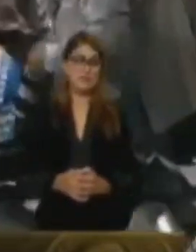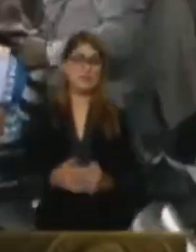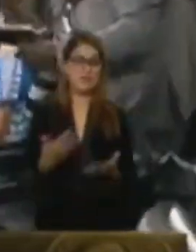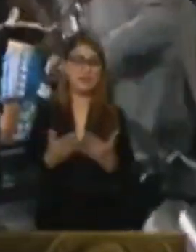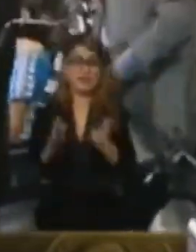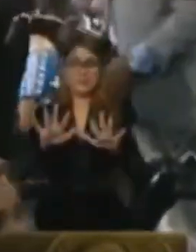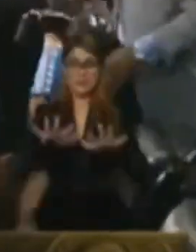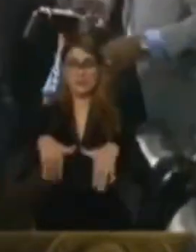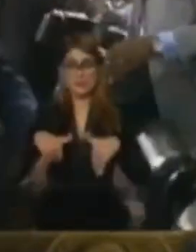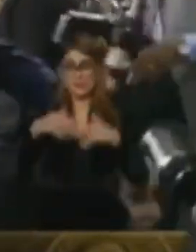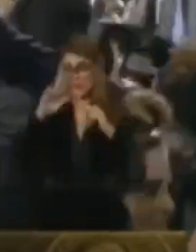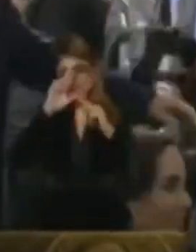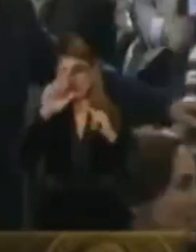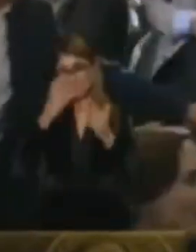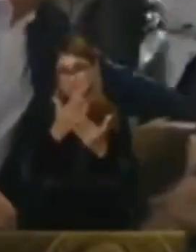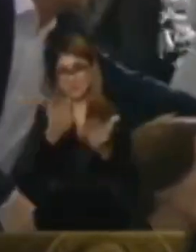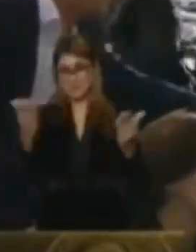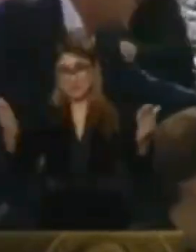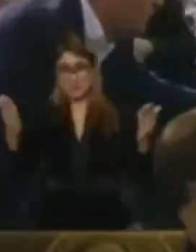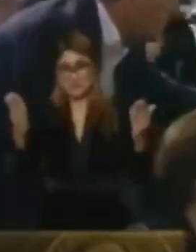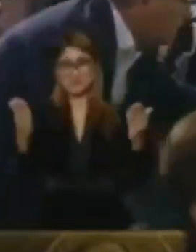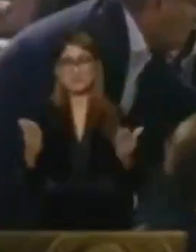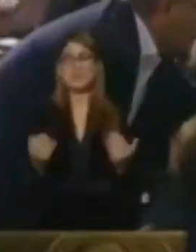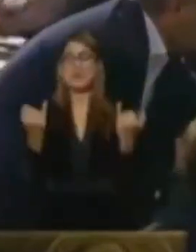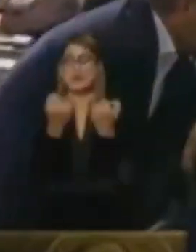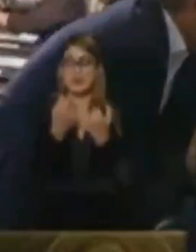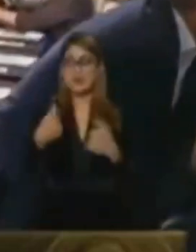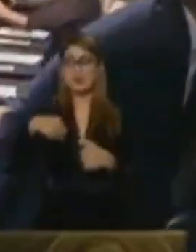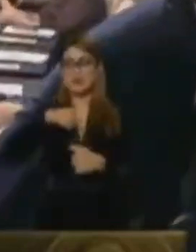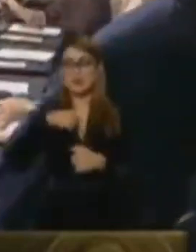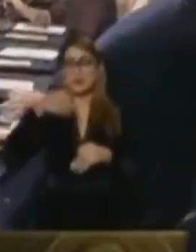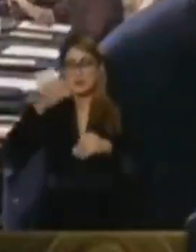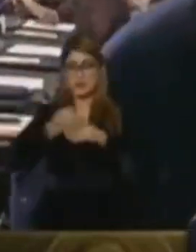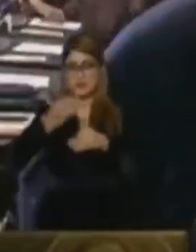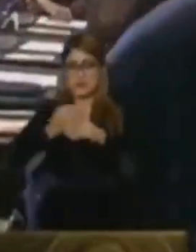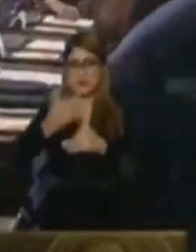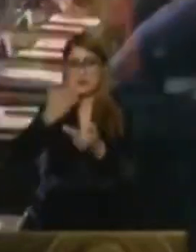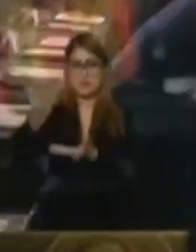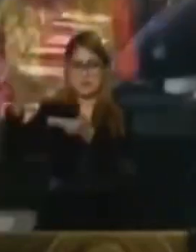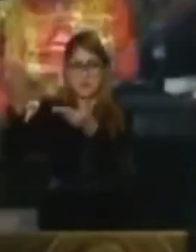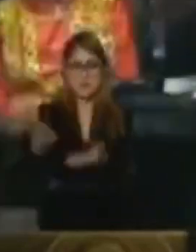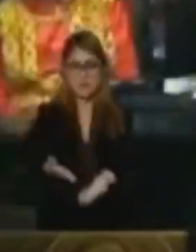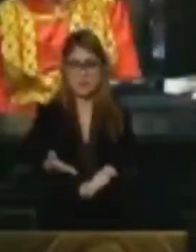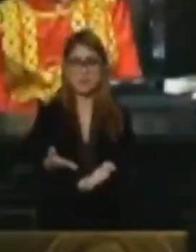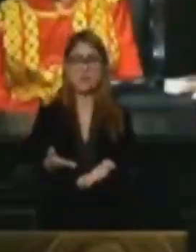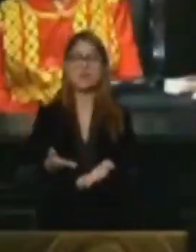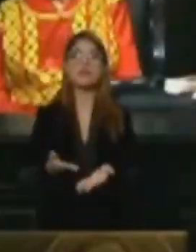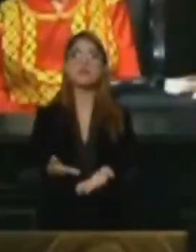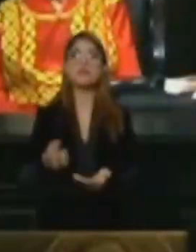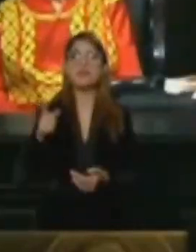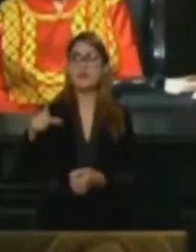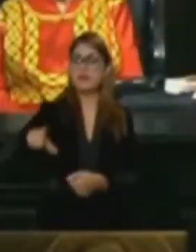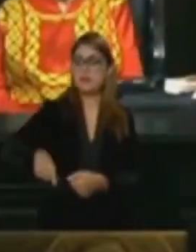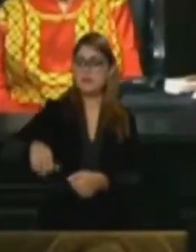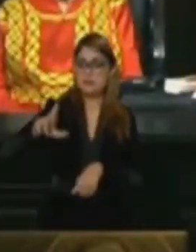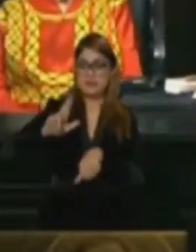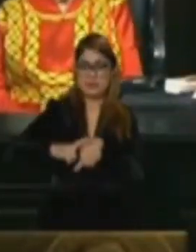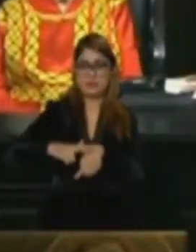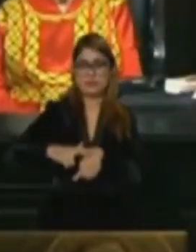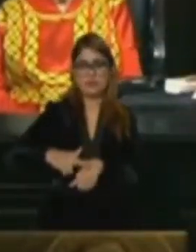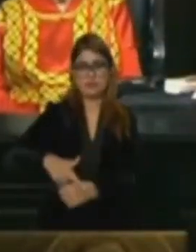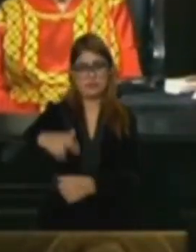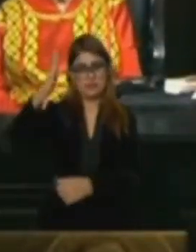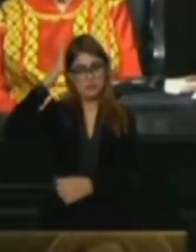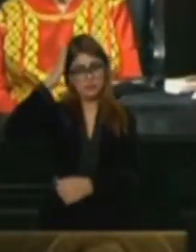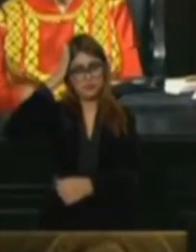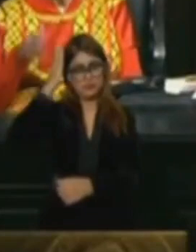Honorable Asamblea, asimismo damos la más cordial bienvenida al gobernador